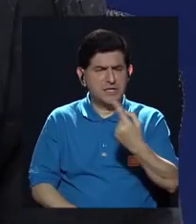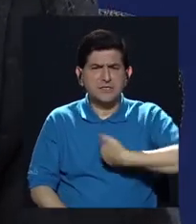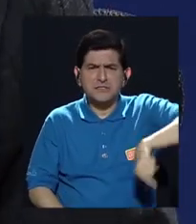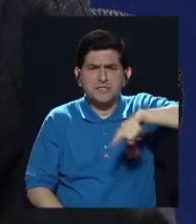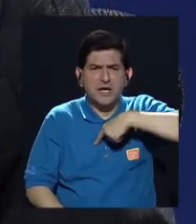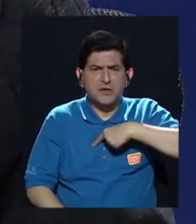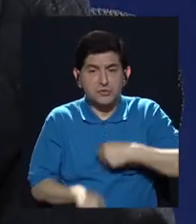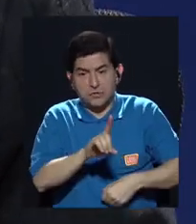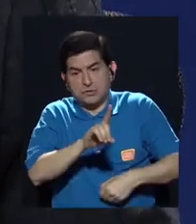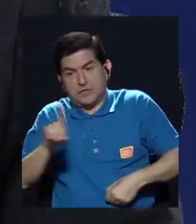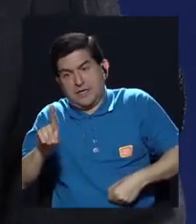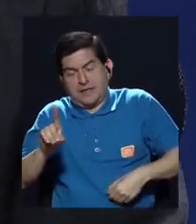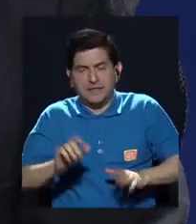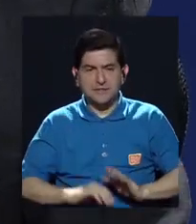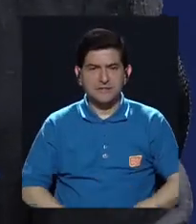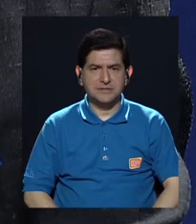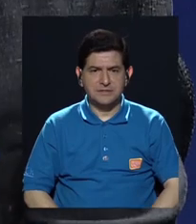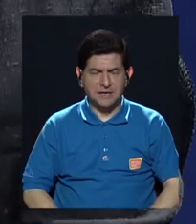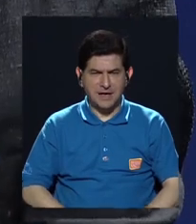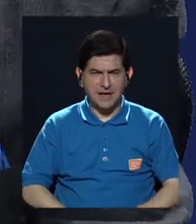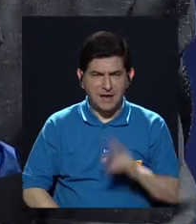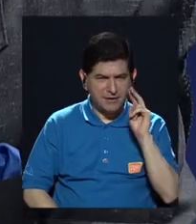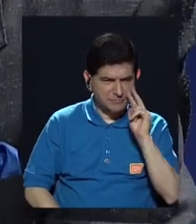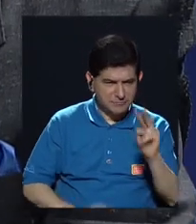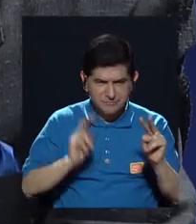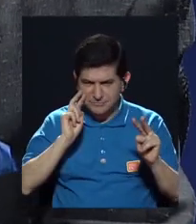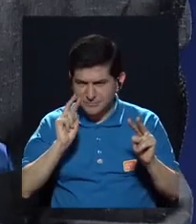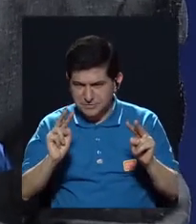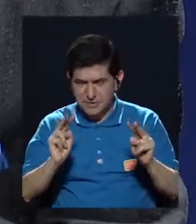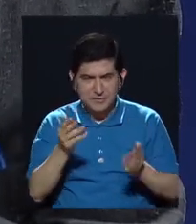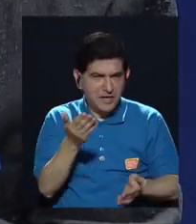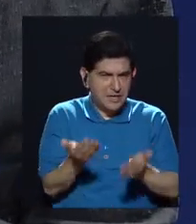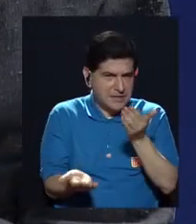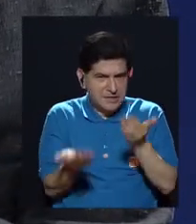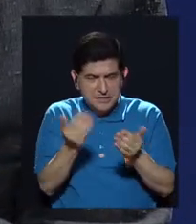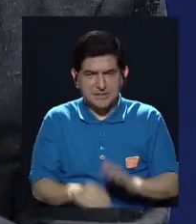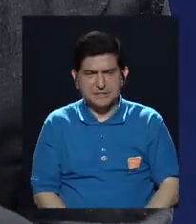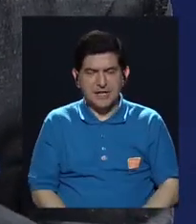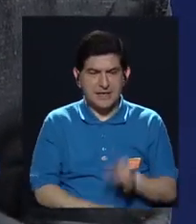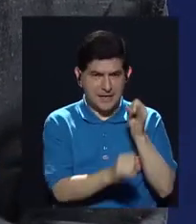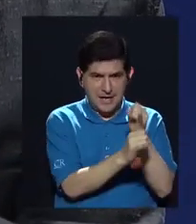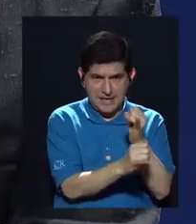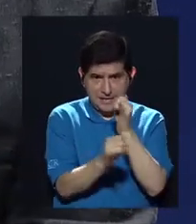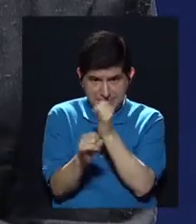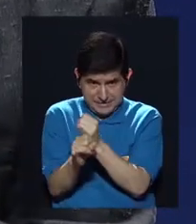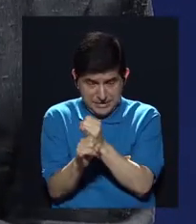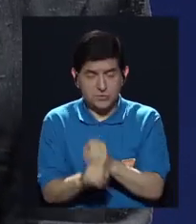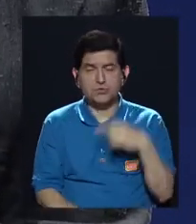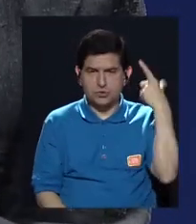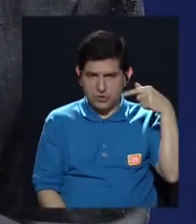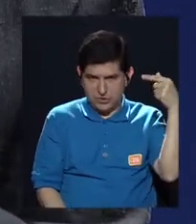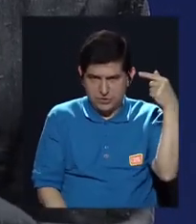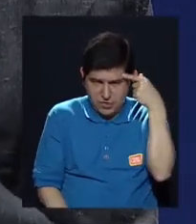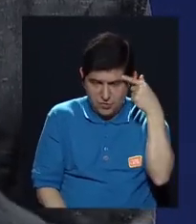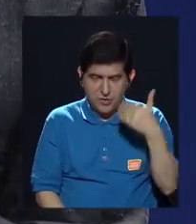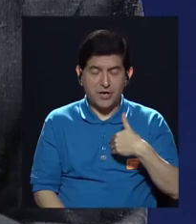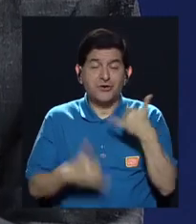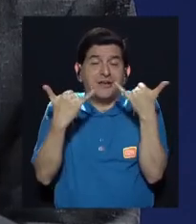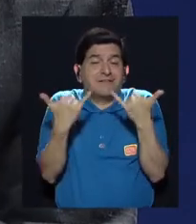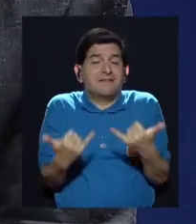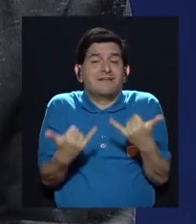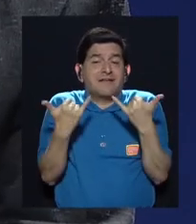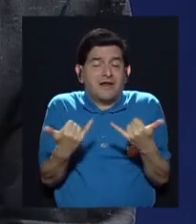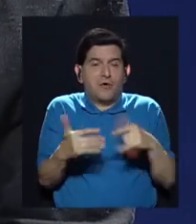dice que nos hemos ido para la derecha, pero si nosotros vemos las instituciones gubernamentales